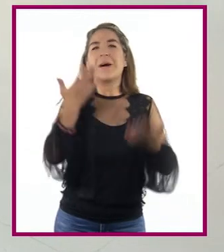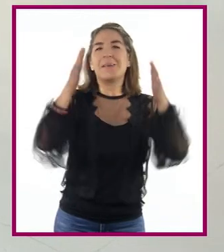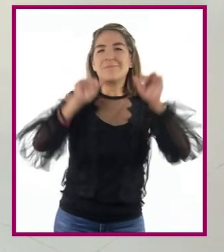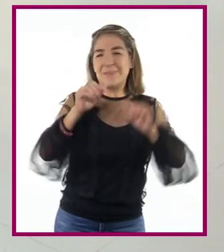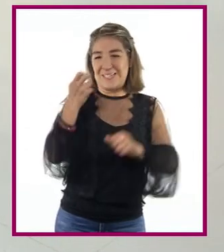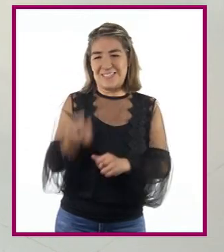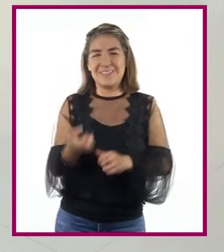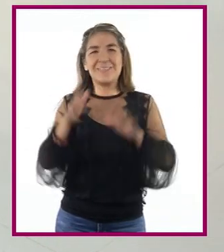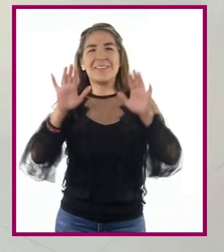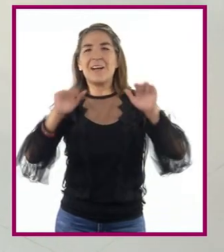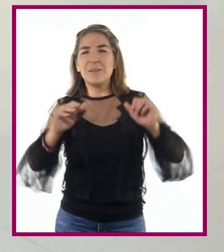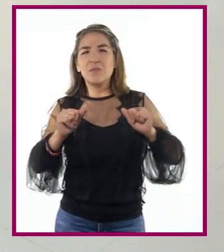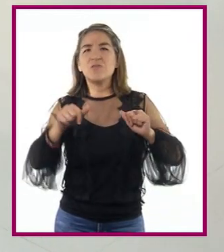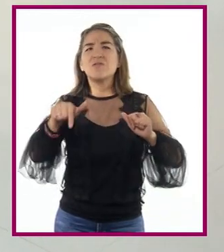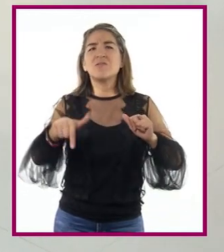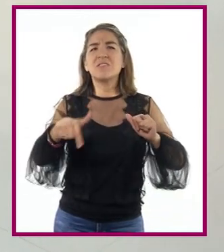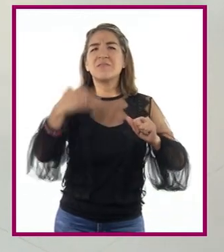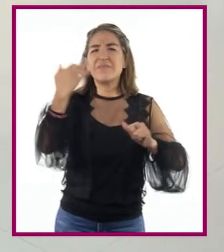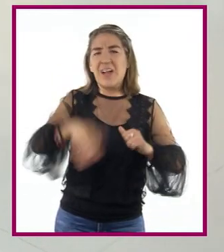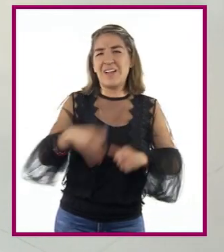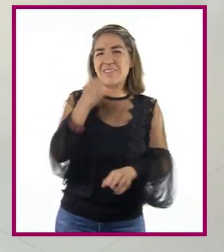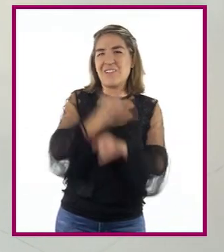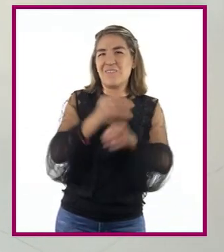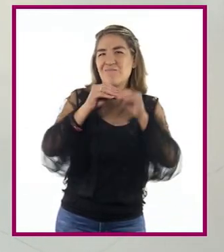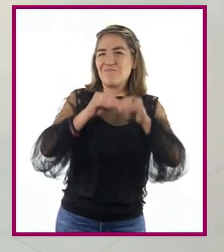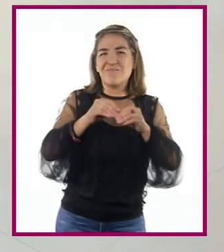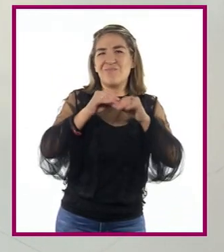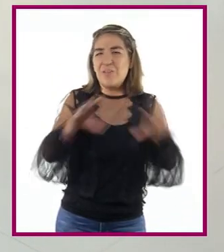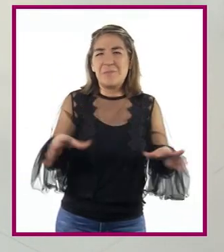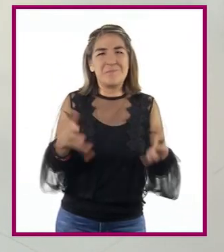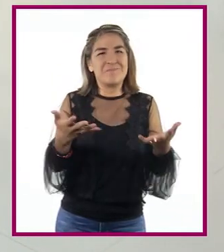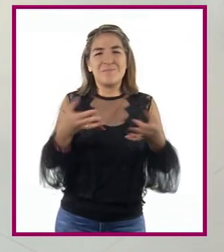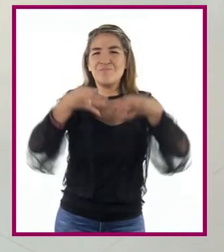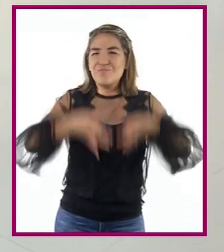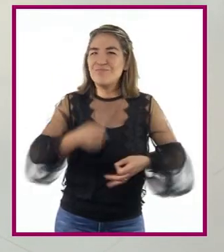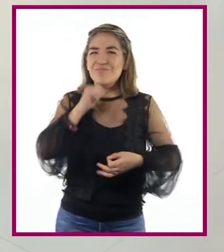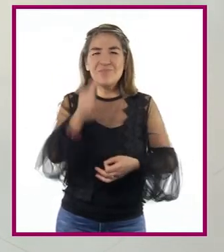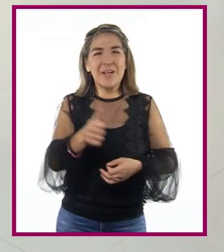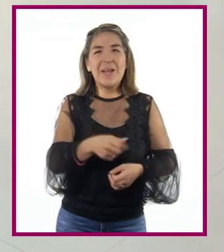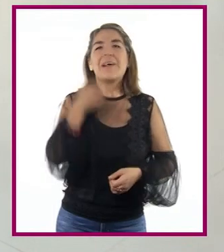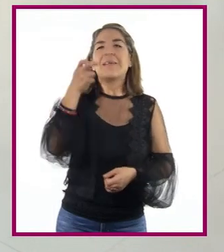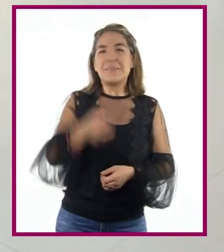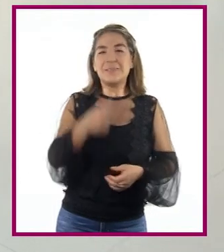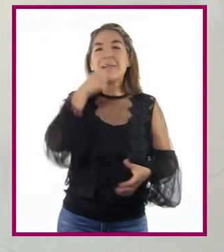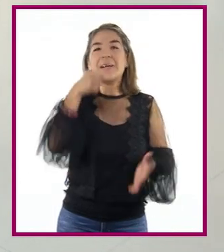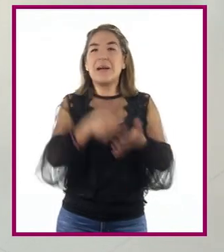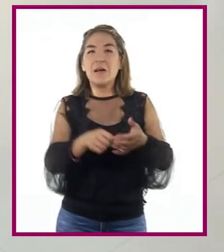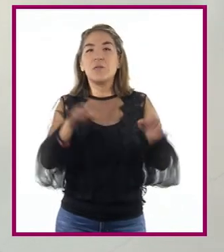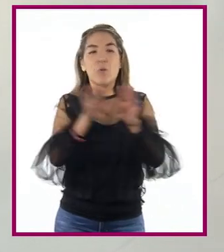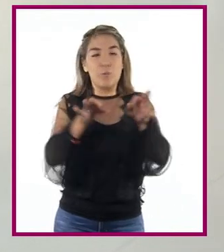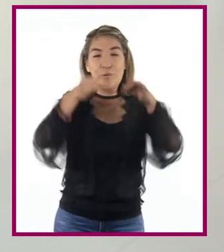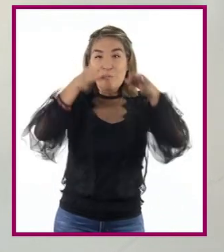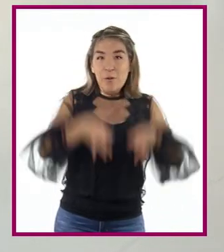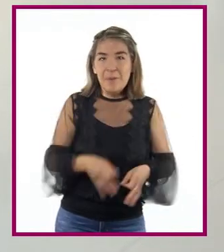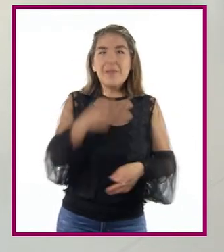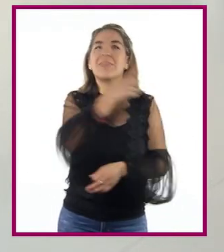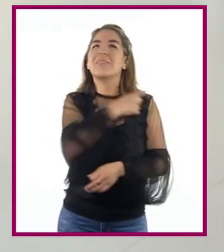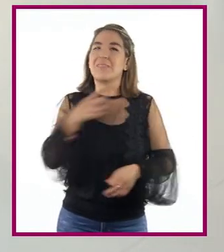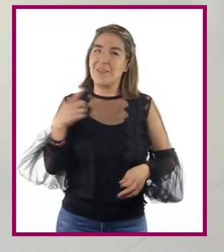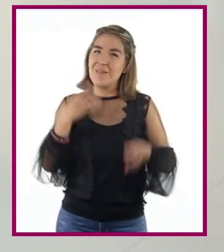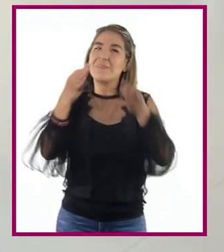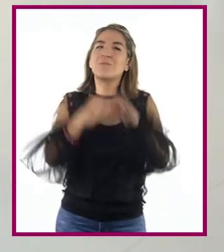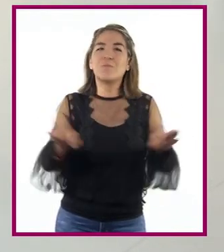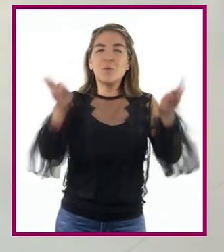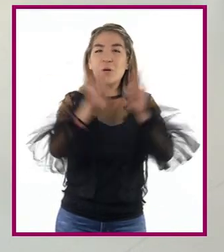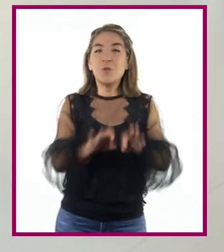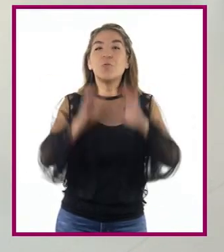es algo informal. Así es. Recordemos que al ser una carta formal, es importante